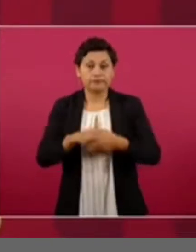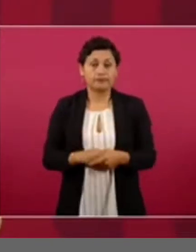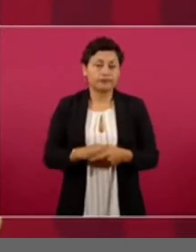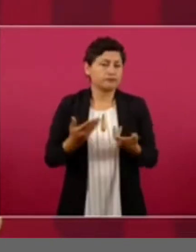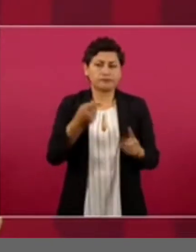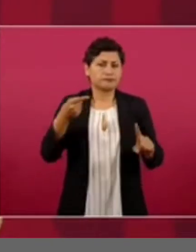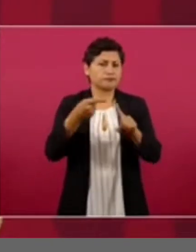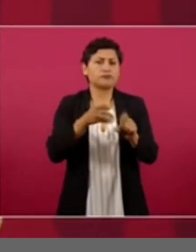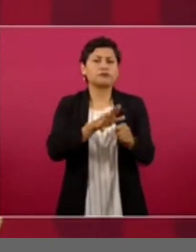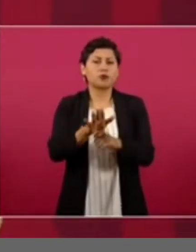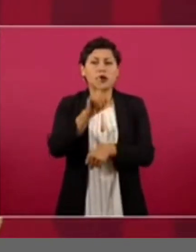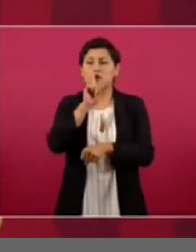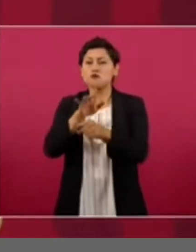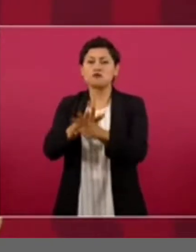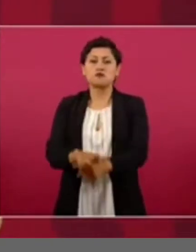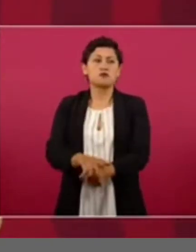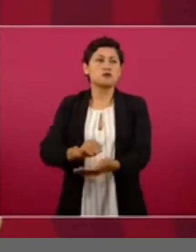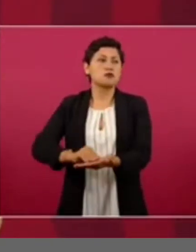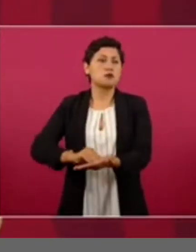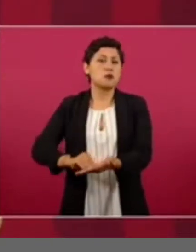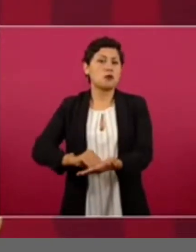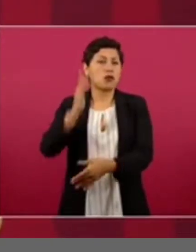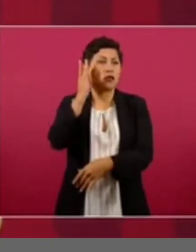para ocultar los hechos,